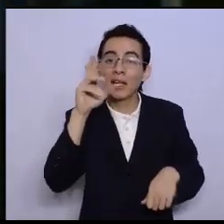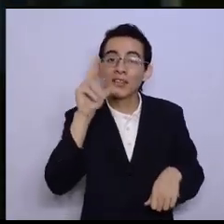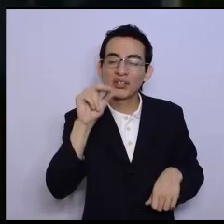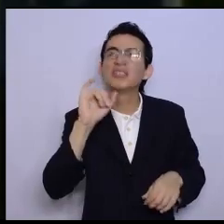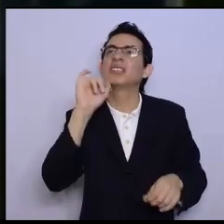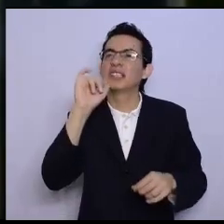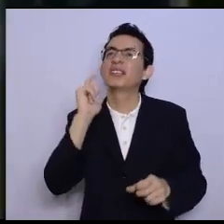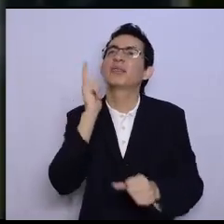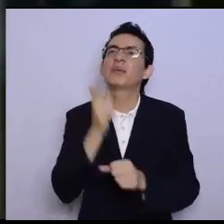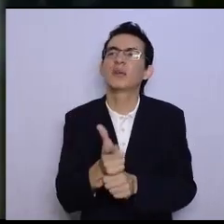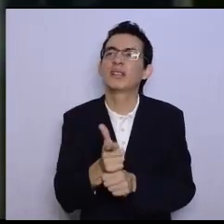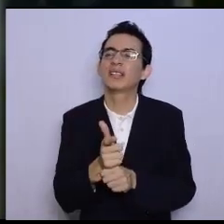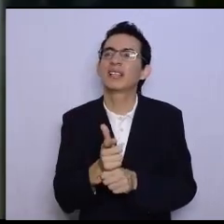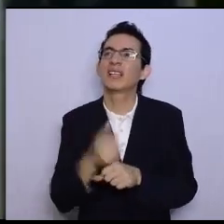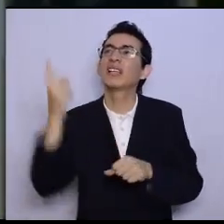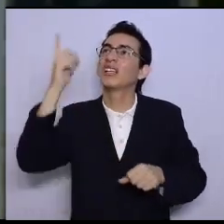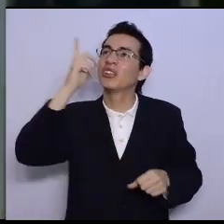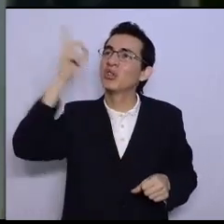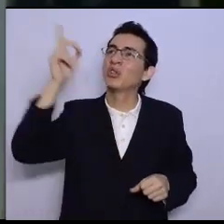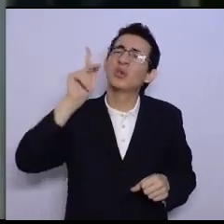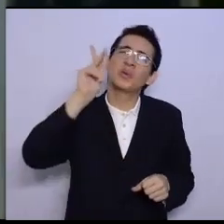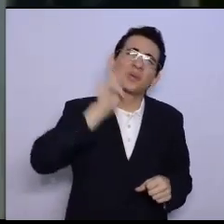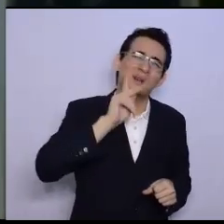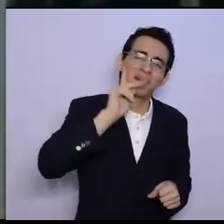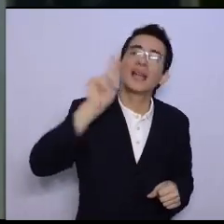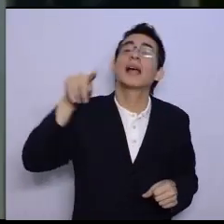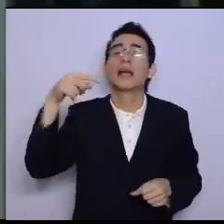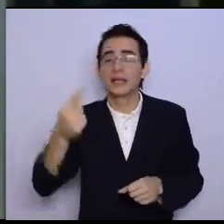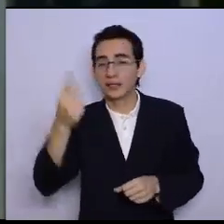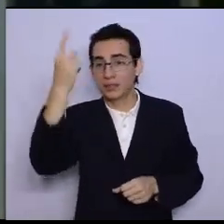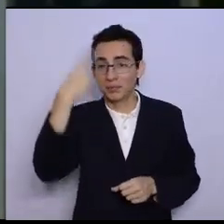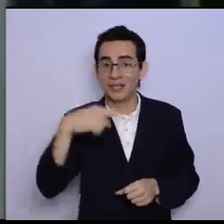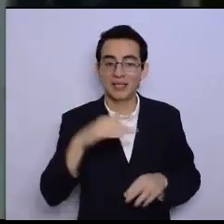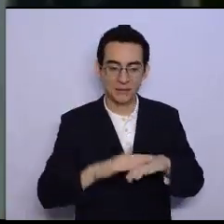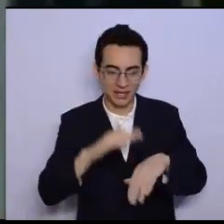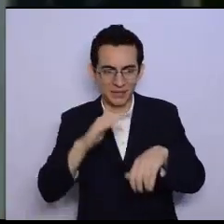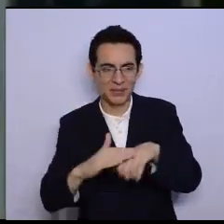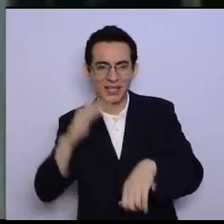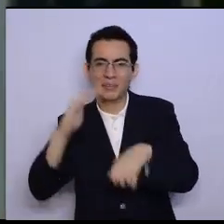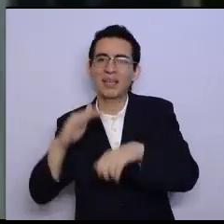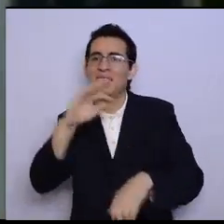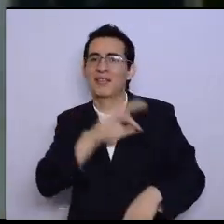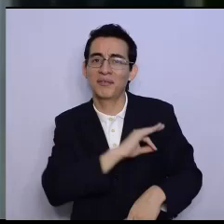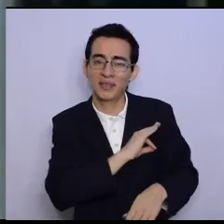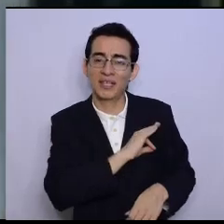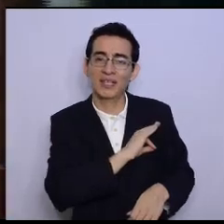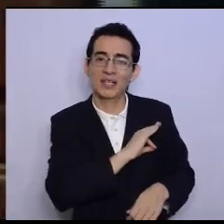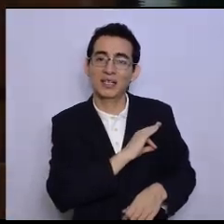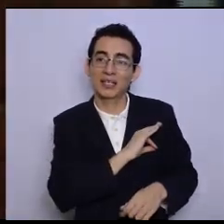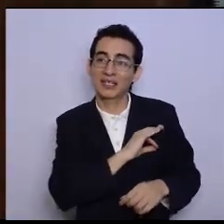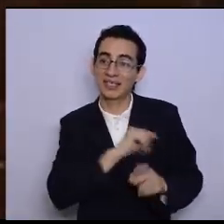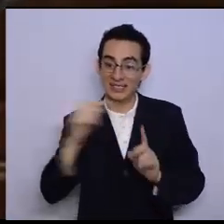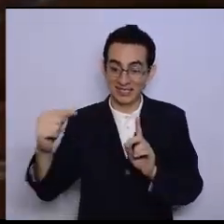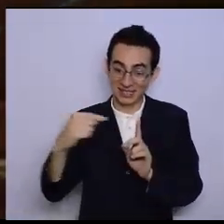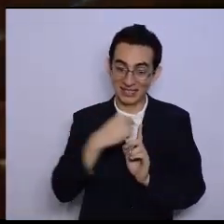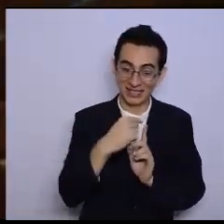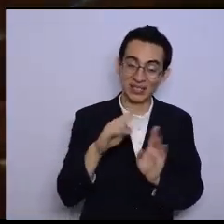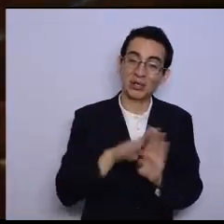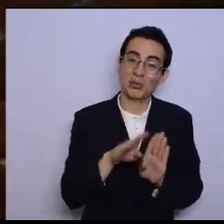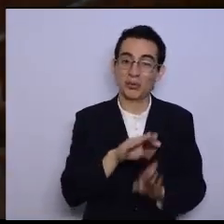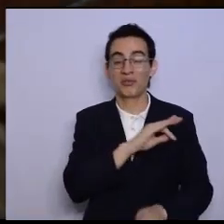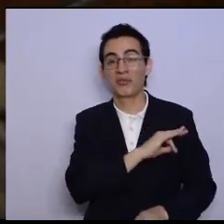fe, o la fe que decimos tener en el Señor. Y la prueba de mi fe, estoy hablando por